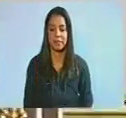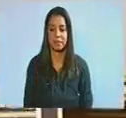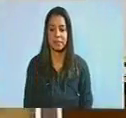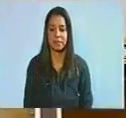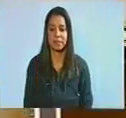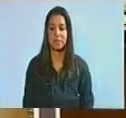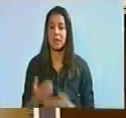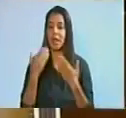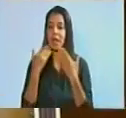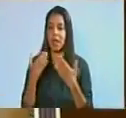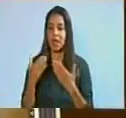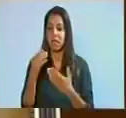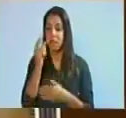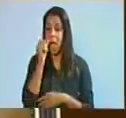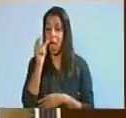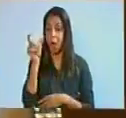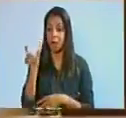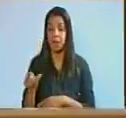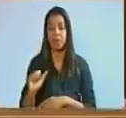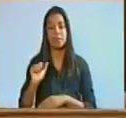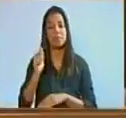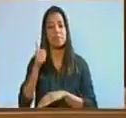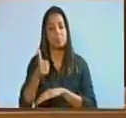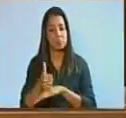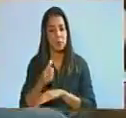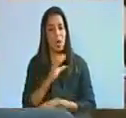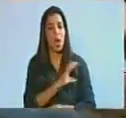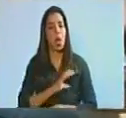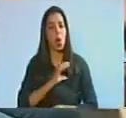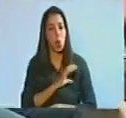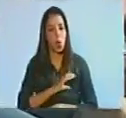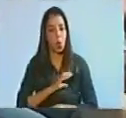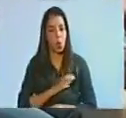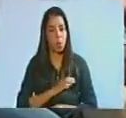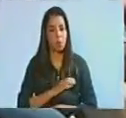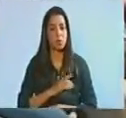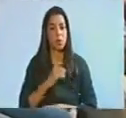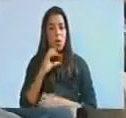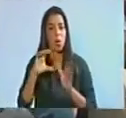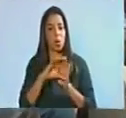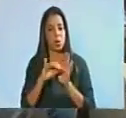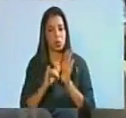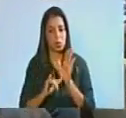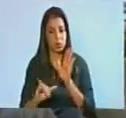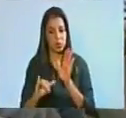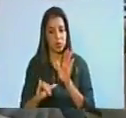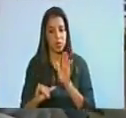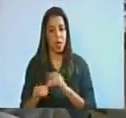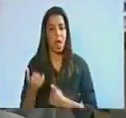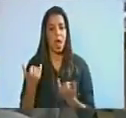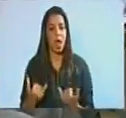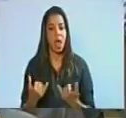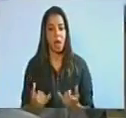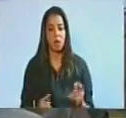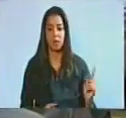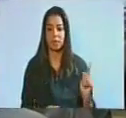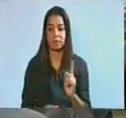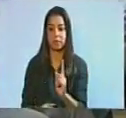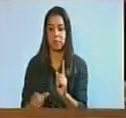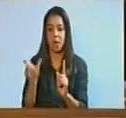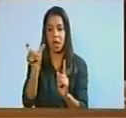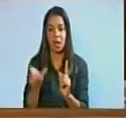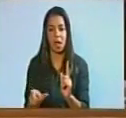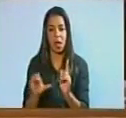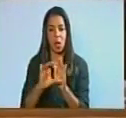Muchas gracias al presidente de la Comisión Constituyente, Eduardo Piñate. Y voy a dar la palabra al constituyente